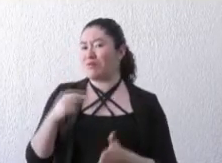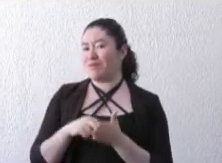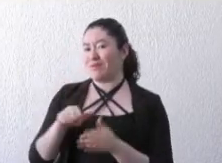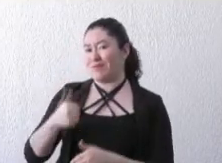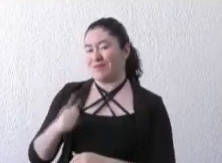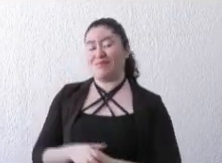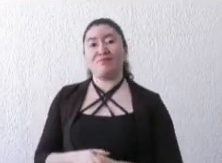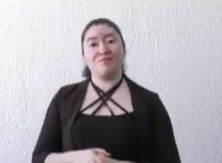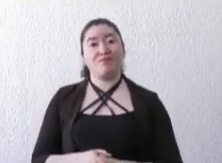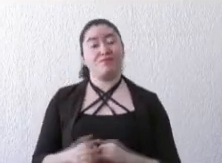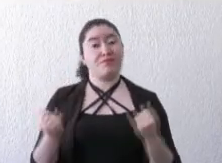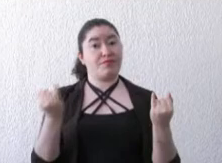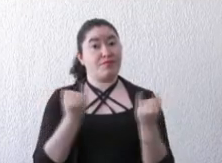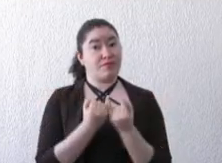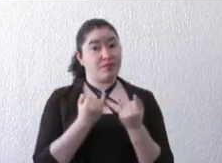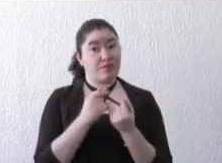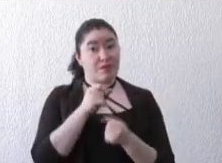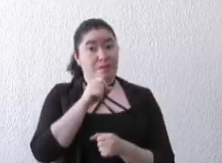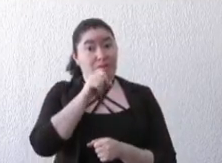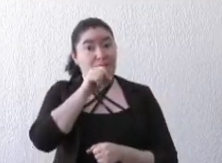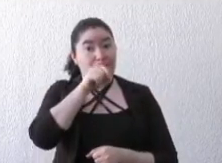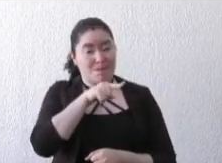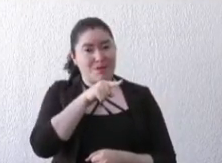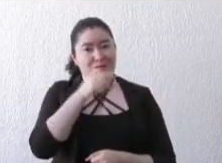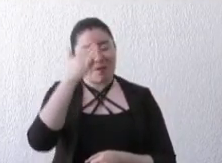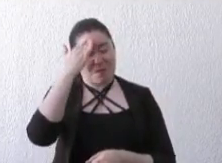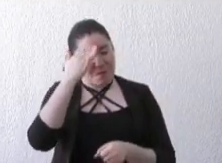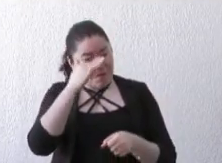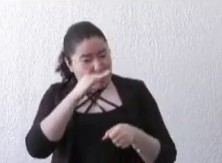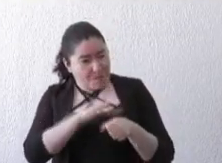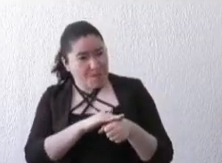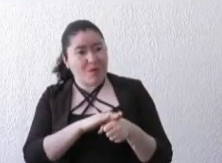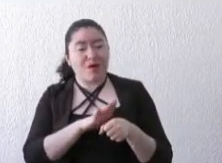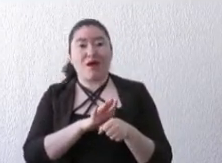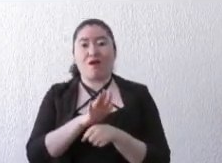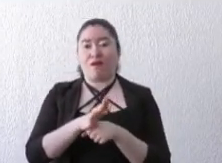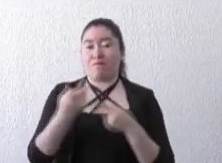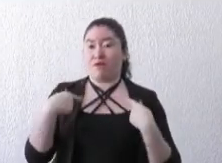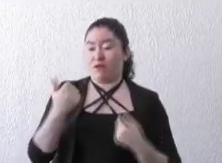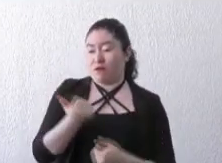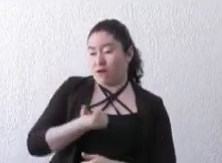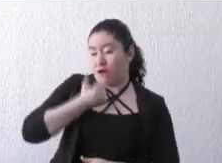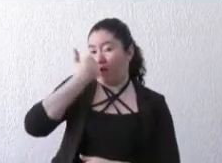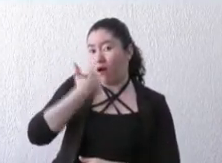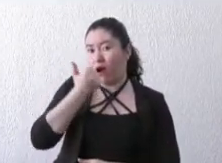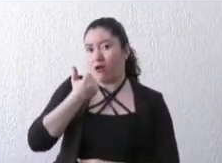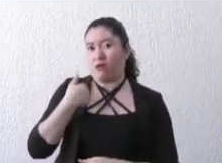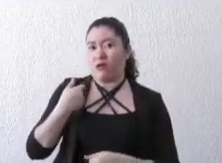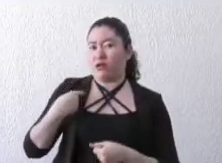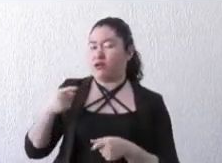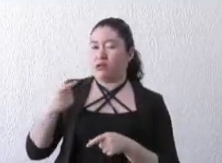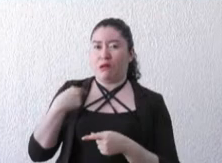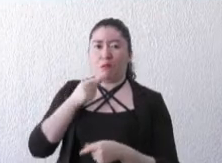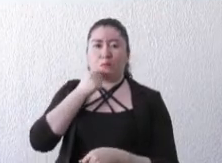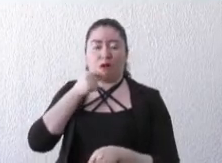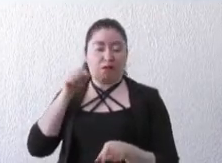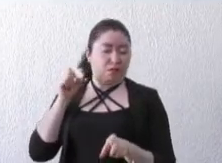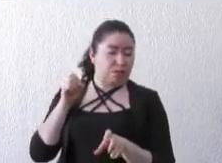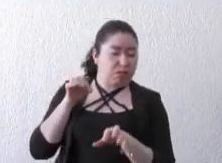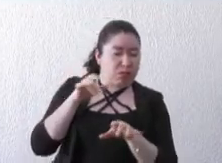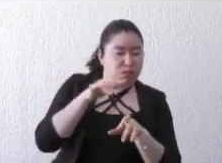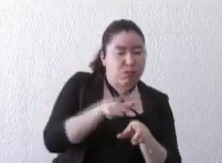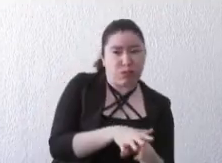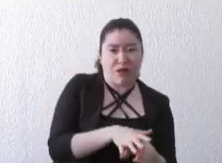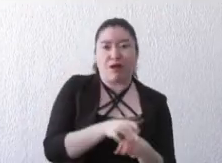de la memoria histórica de las y los estudiantes y población civil que fueron víctimas de una brutal agresión orquestada desde el